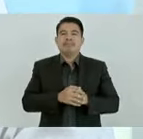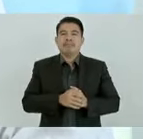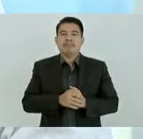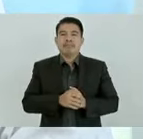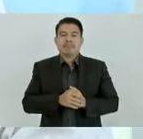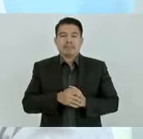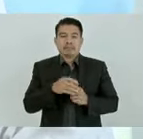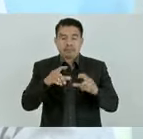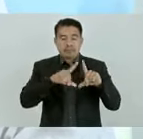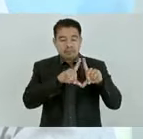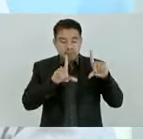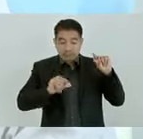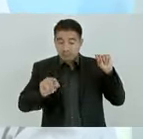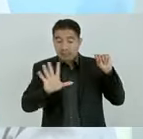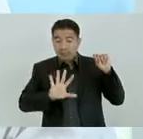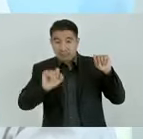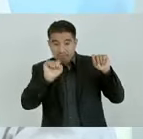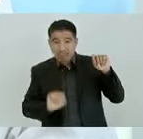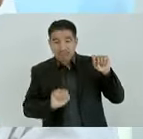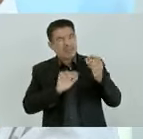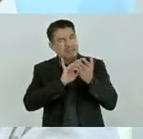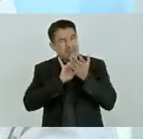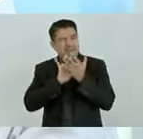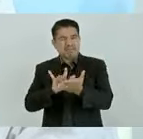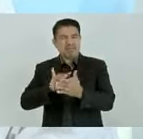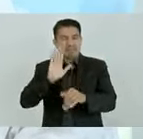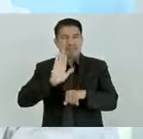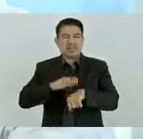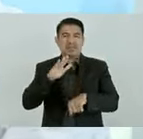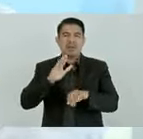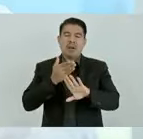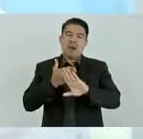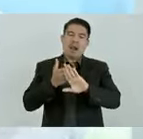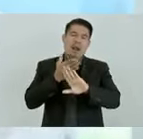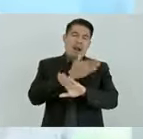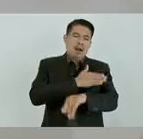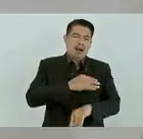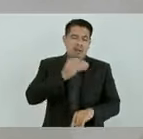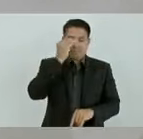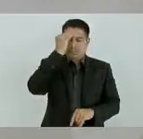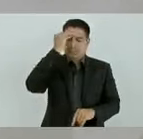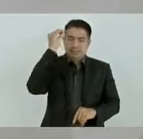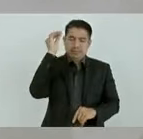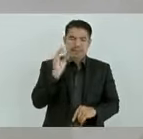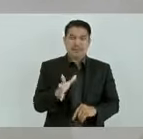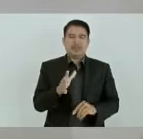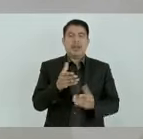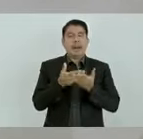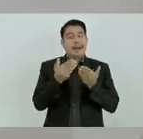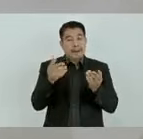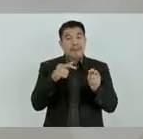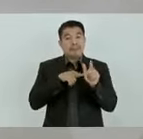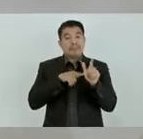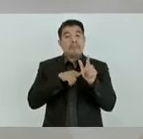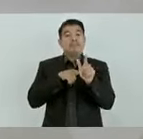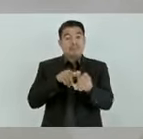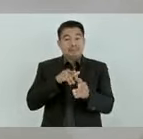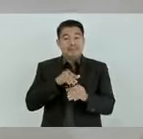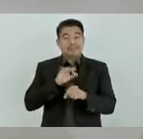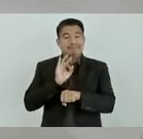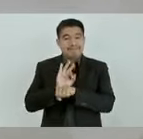el sureste del país, que había quedado en el abandono. Y en el sureste,